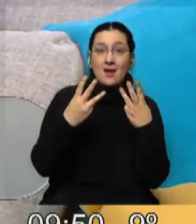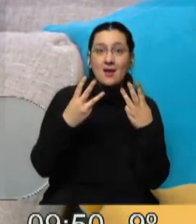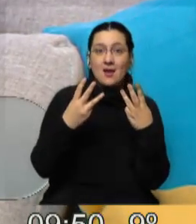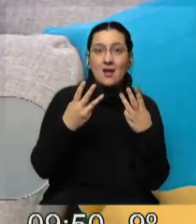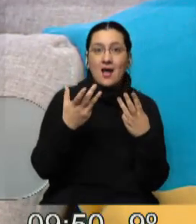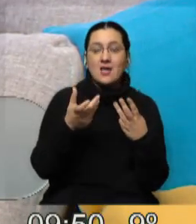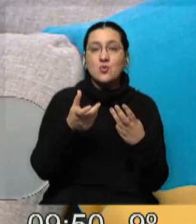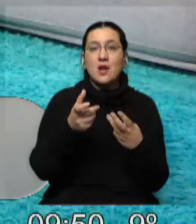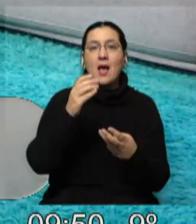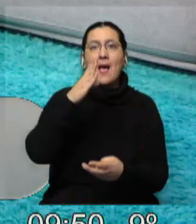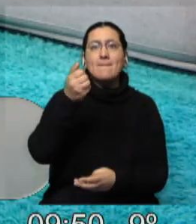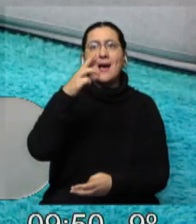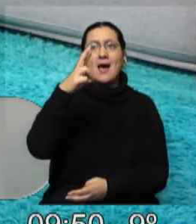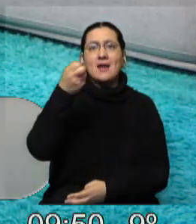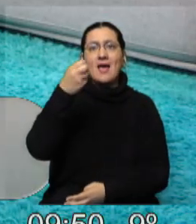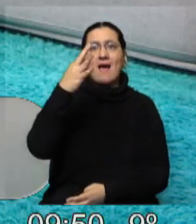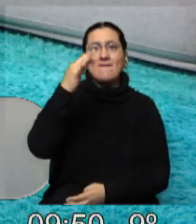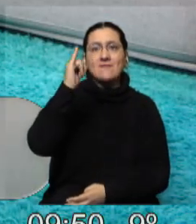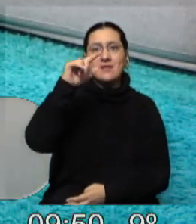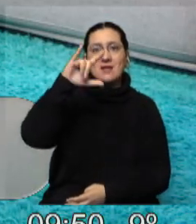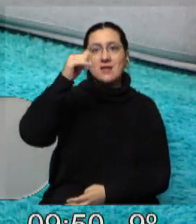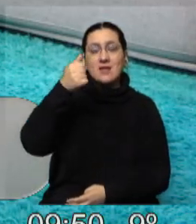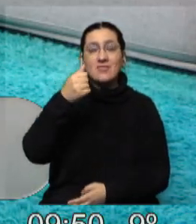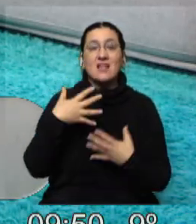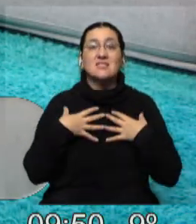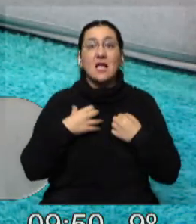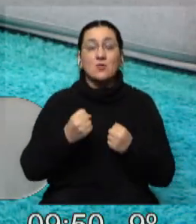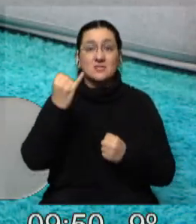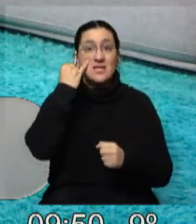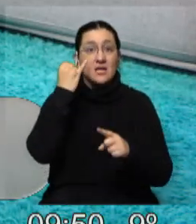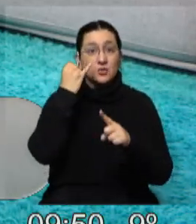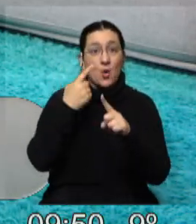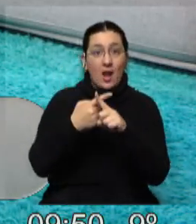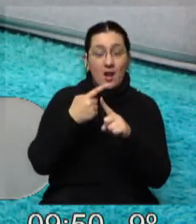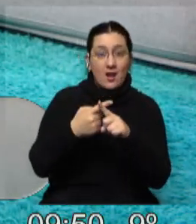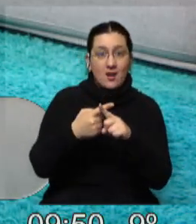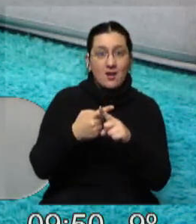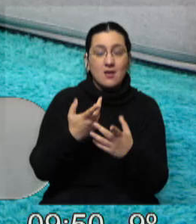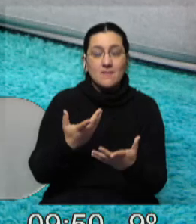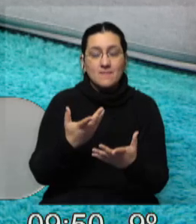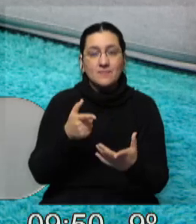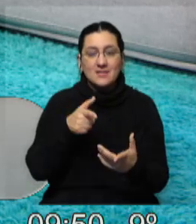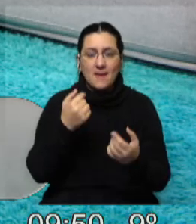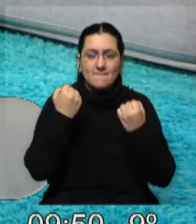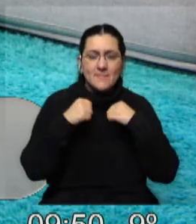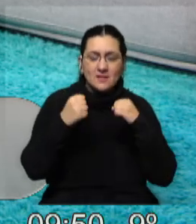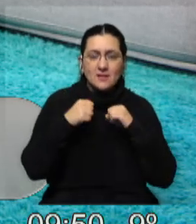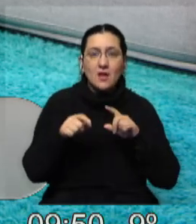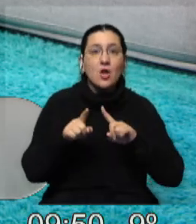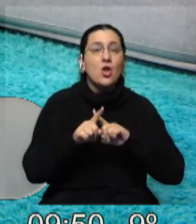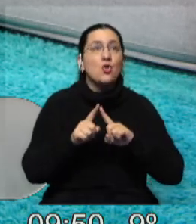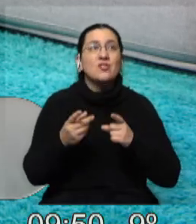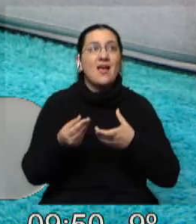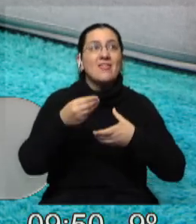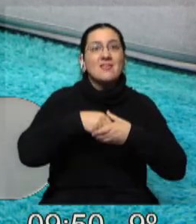una parafilia como algo patológico de la salud sexual, pero en realidad lo que implica estas prácticas no están